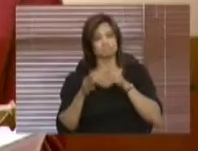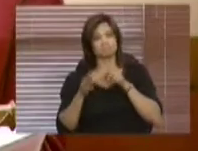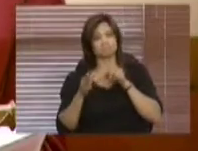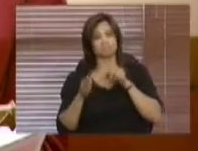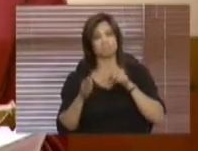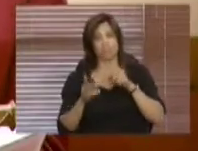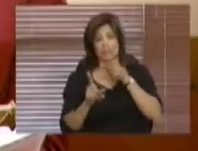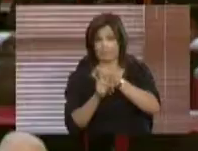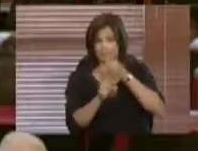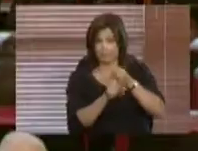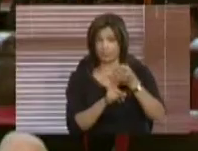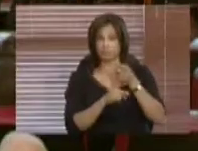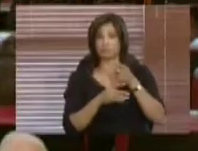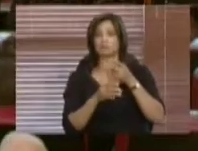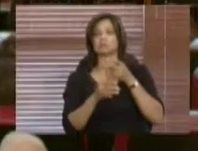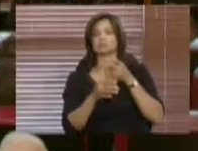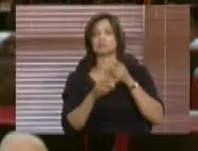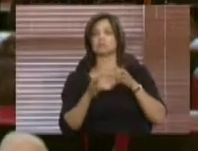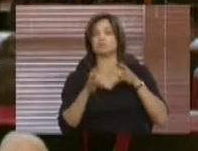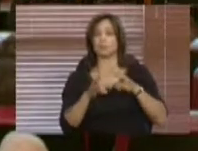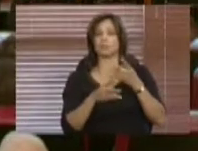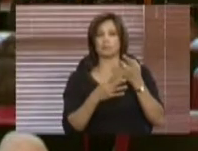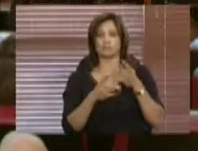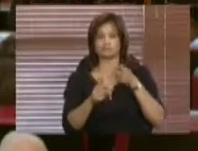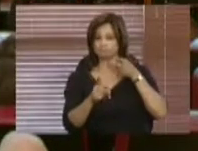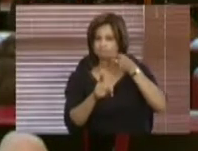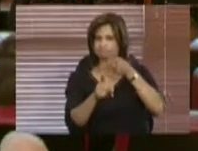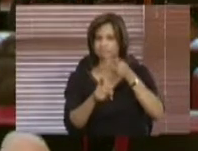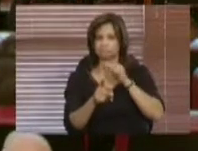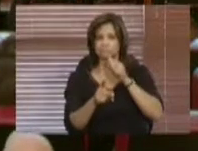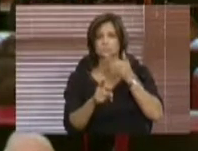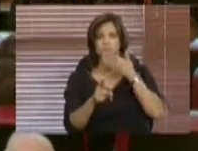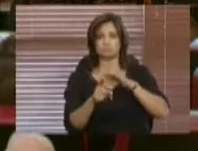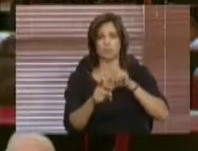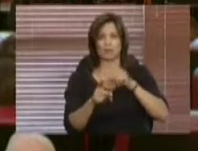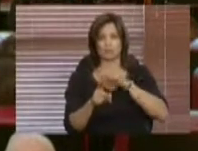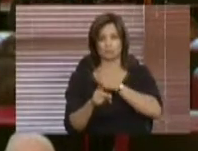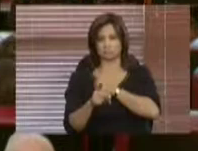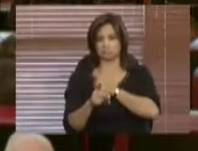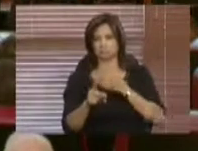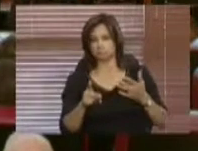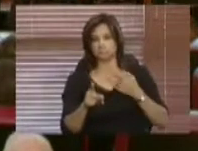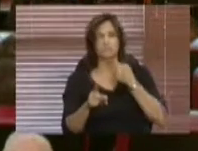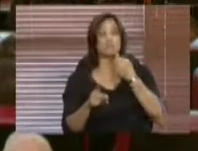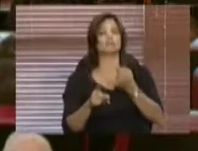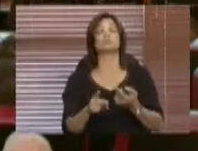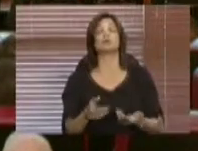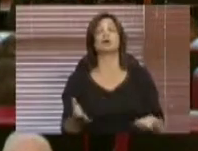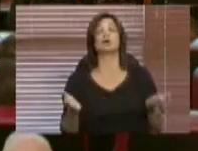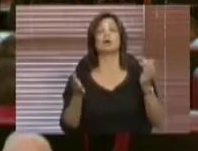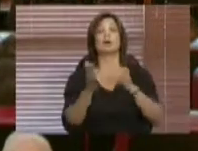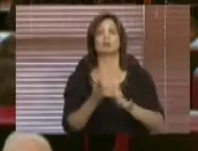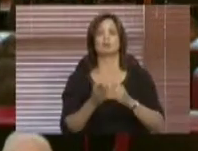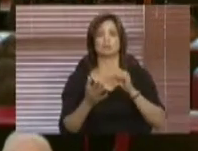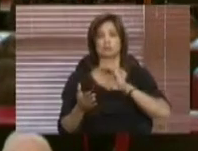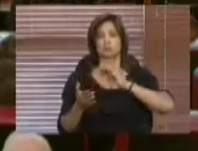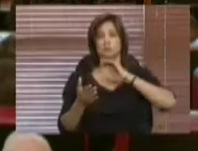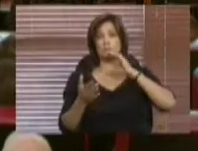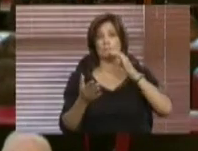que afectan este orden de forma indirecta y difusa. He dicho y reitero que el